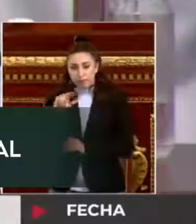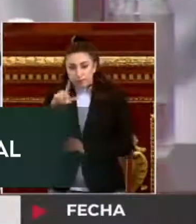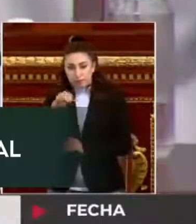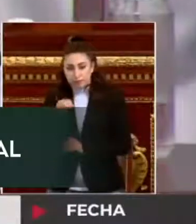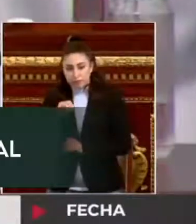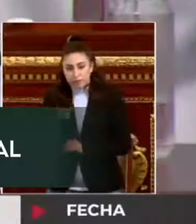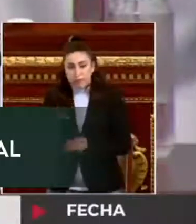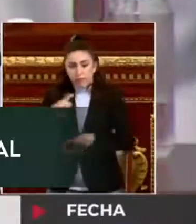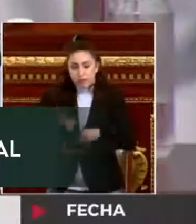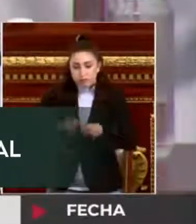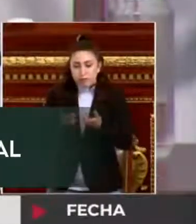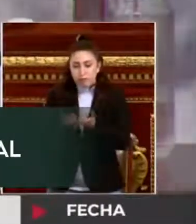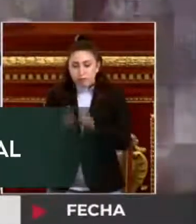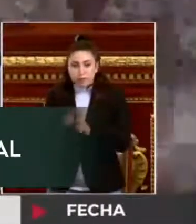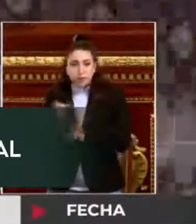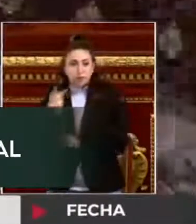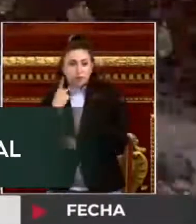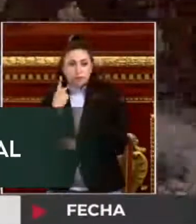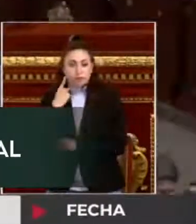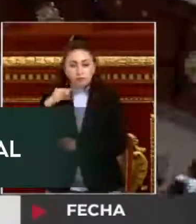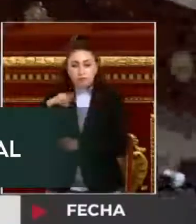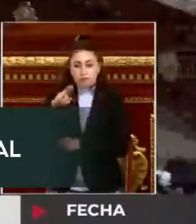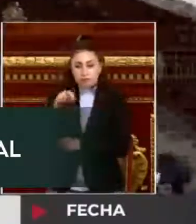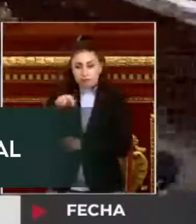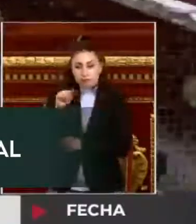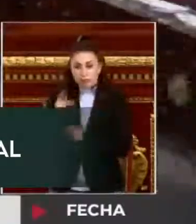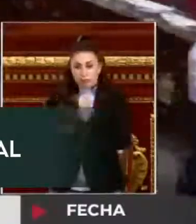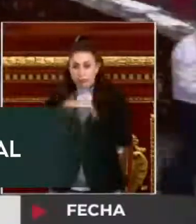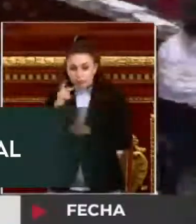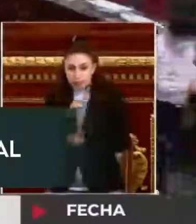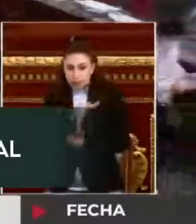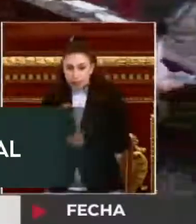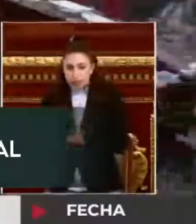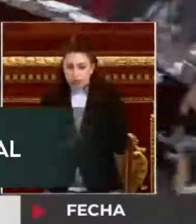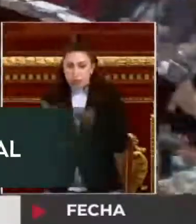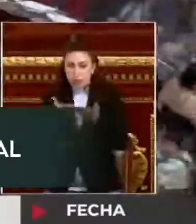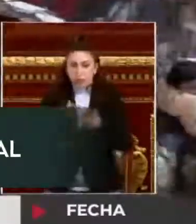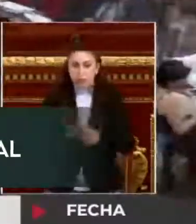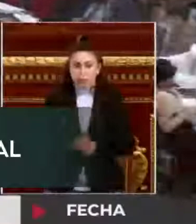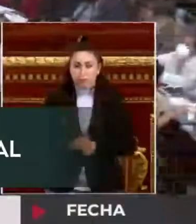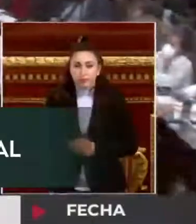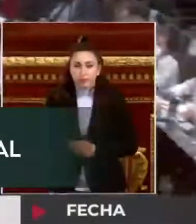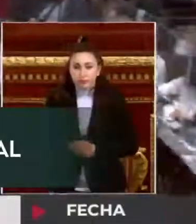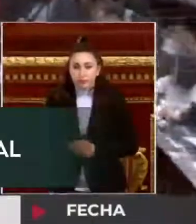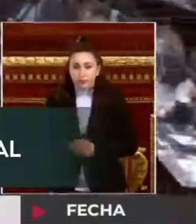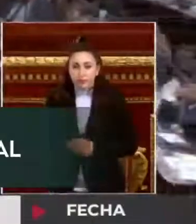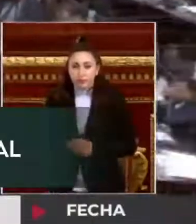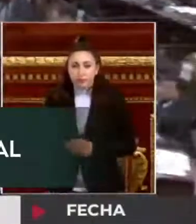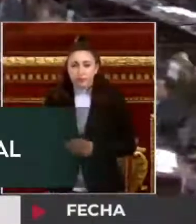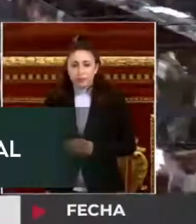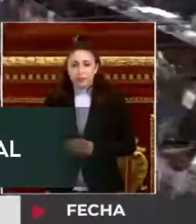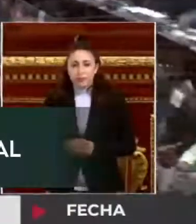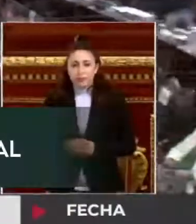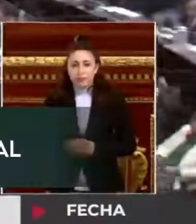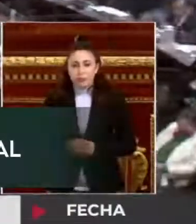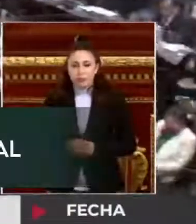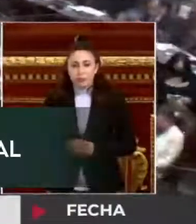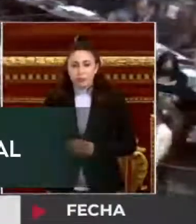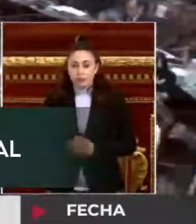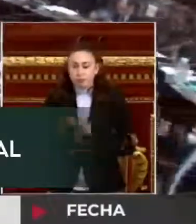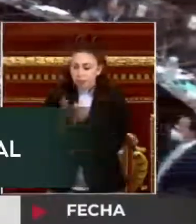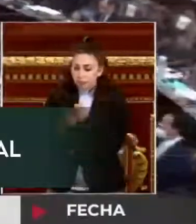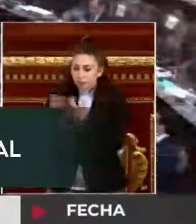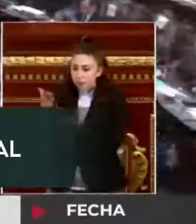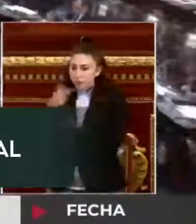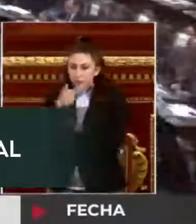El Congreso capitalino exhortó a la titular de la Secretaría de Salud de la Ciudad de México, Oliva López Arellano, para que gire sus instrucciones